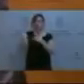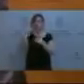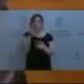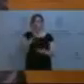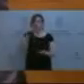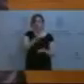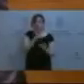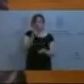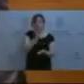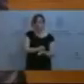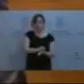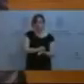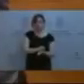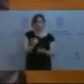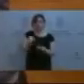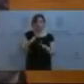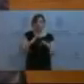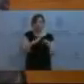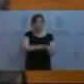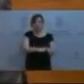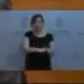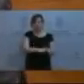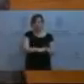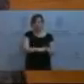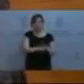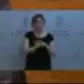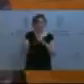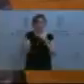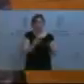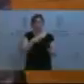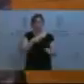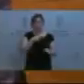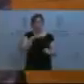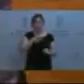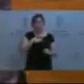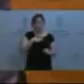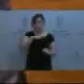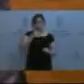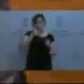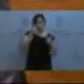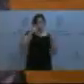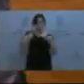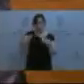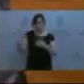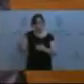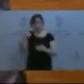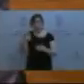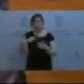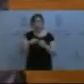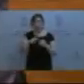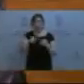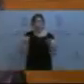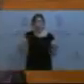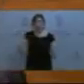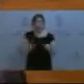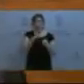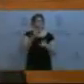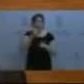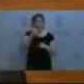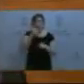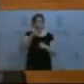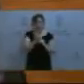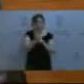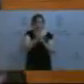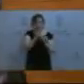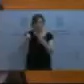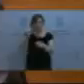allá del valor indiscutible como patrimonio de la humanidad, de un potencial generador de riqueza y empleo que tanto necesita